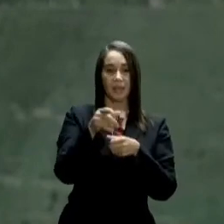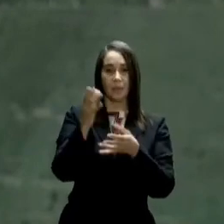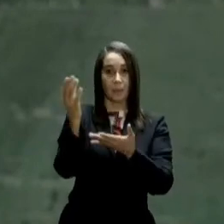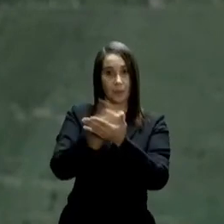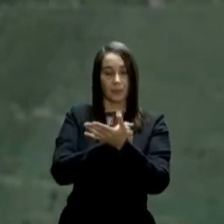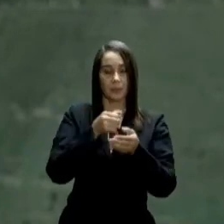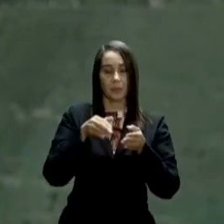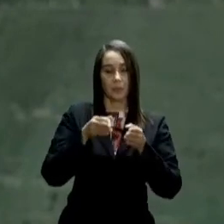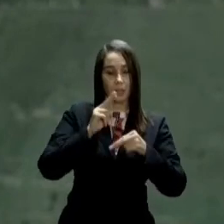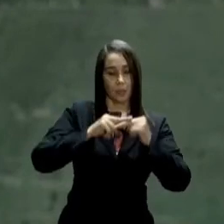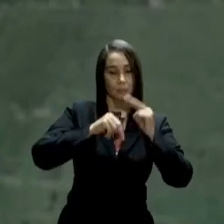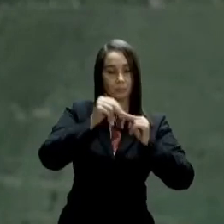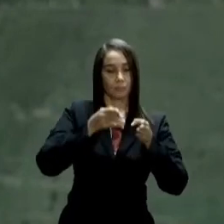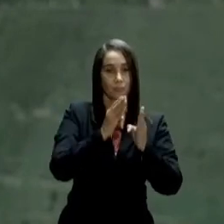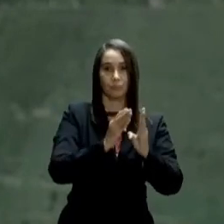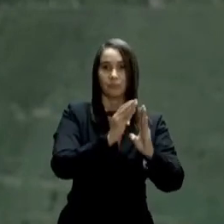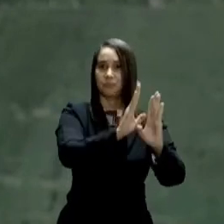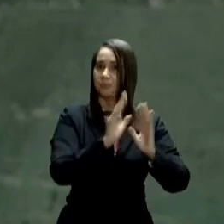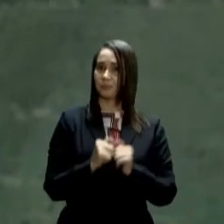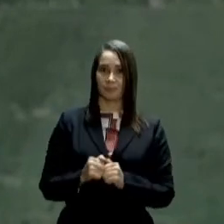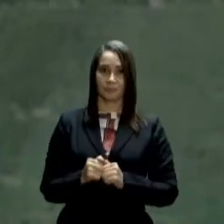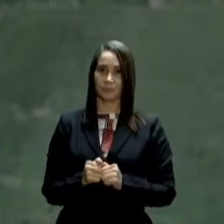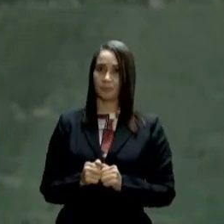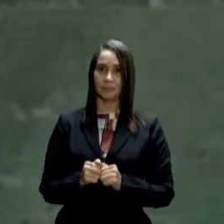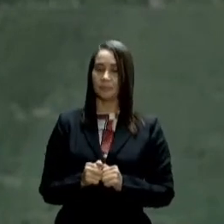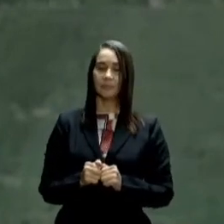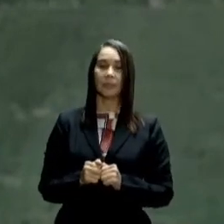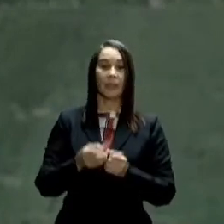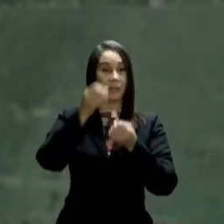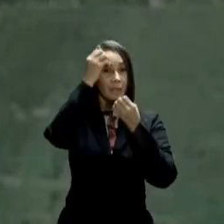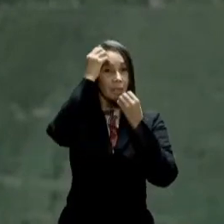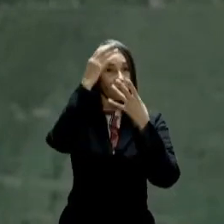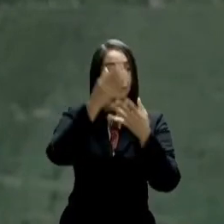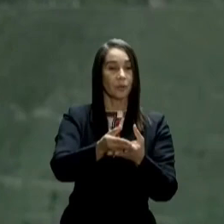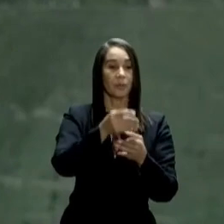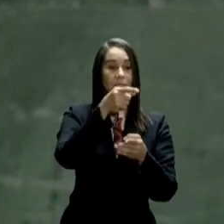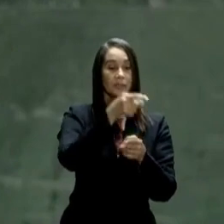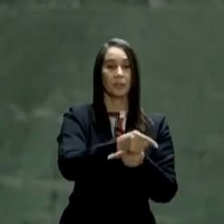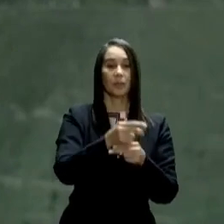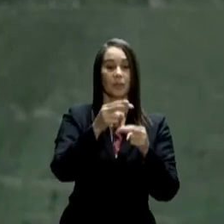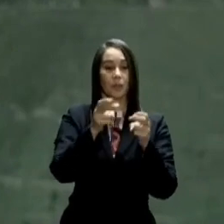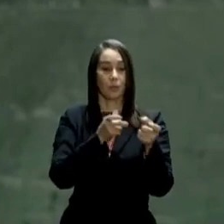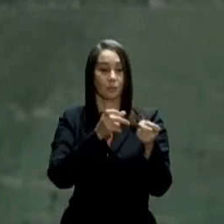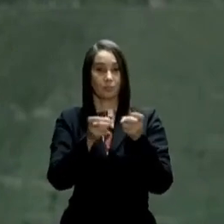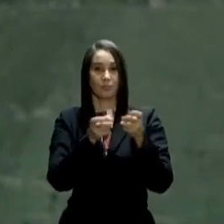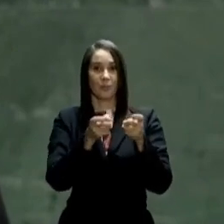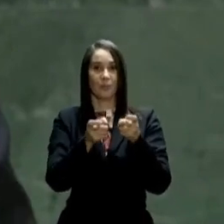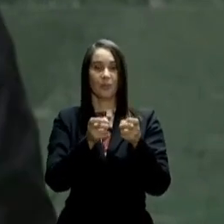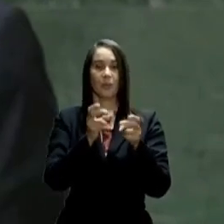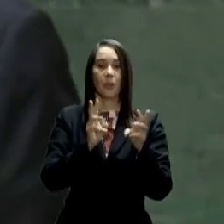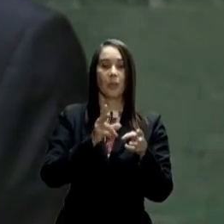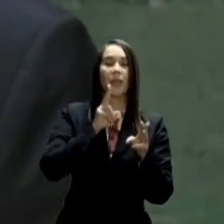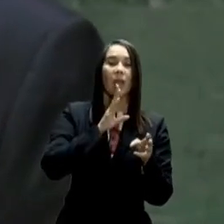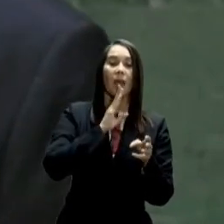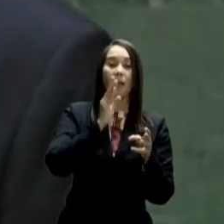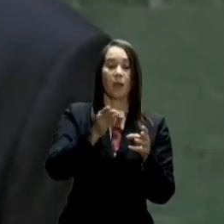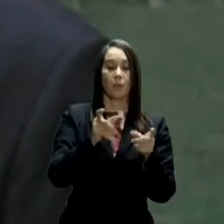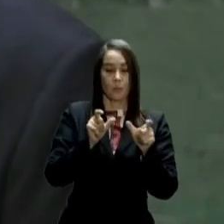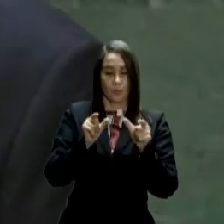haciendo el canal. La información que disponemos indica que es una maniobra de control de agua por parte de una reducida